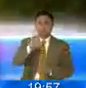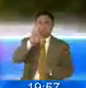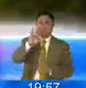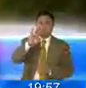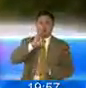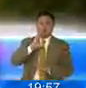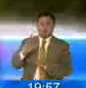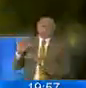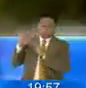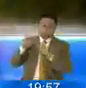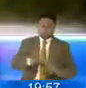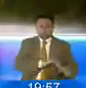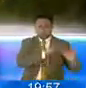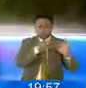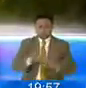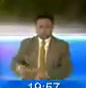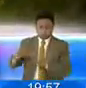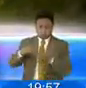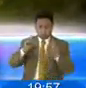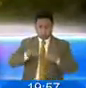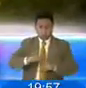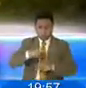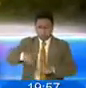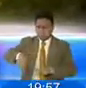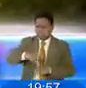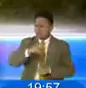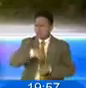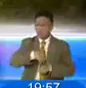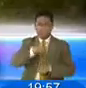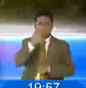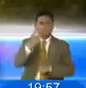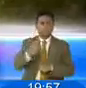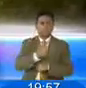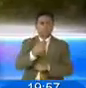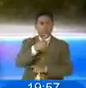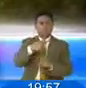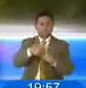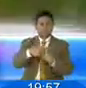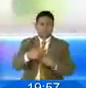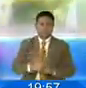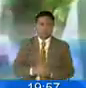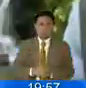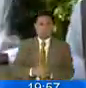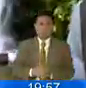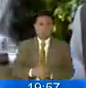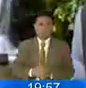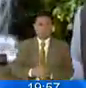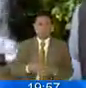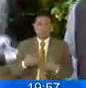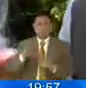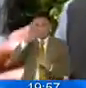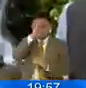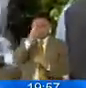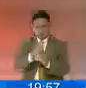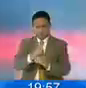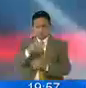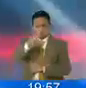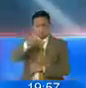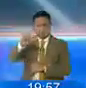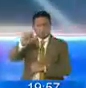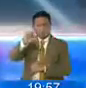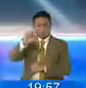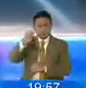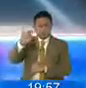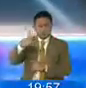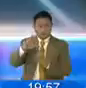7 cascadas habilitadas al público, las que se pueden recorrer en aproximadamente 1 hora con 30 minutos. La intención es hacer crecer a Yoa,